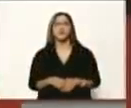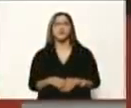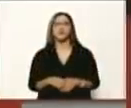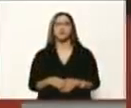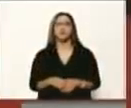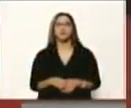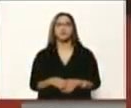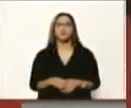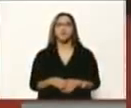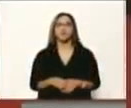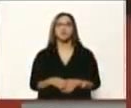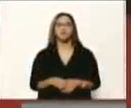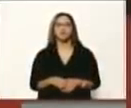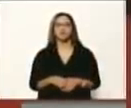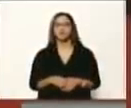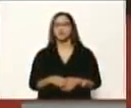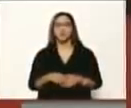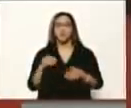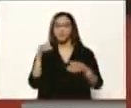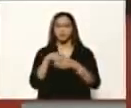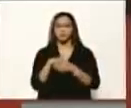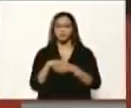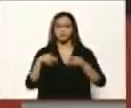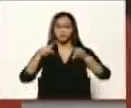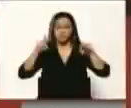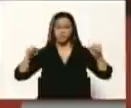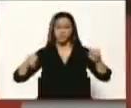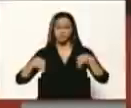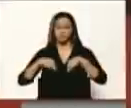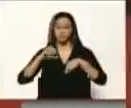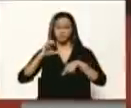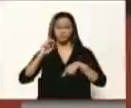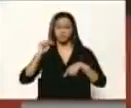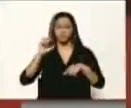A votar con las máquinas del CNE, tácata.